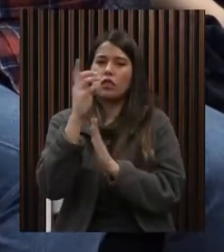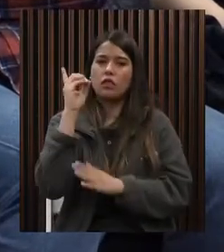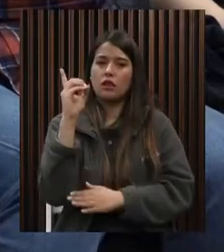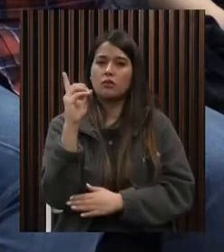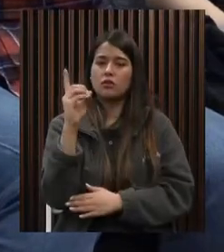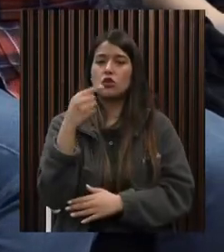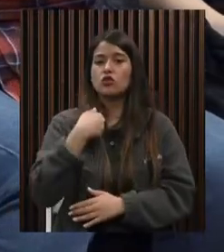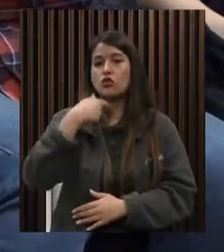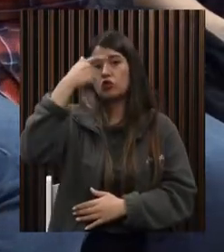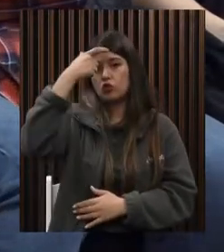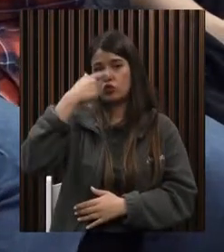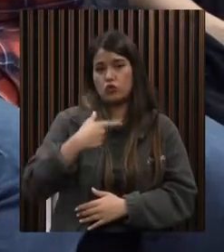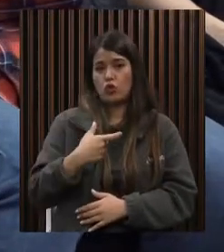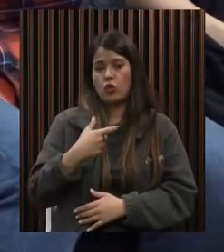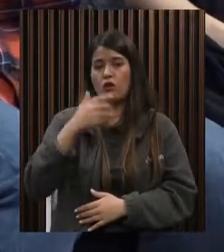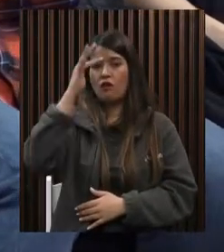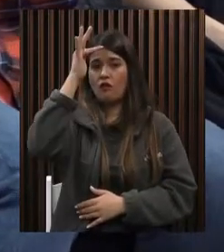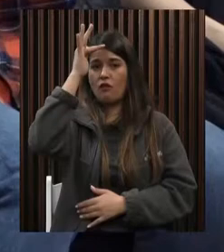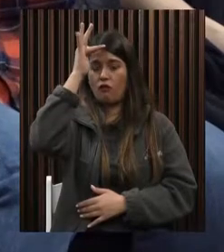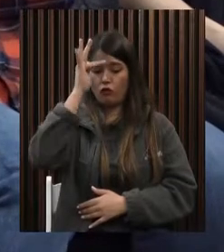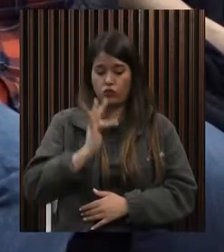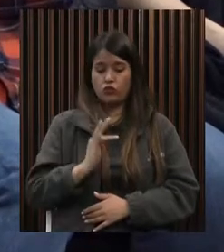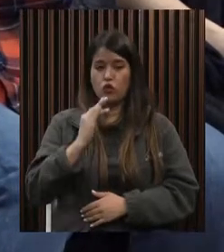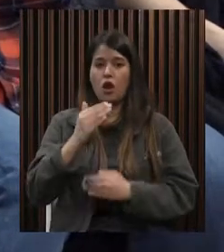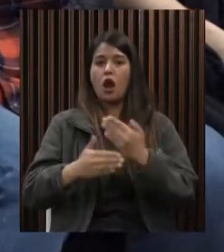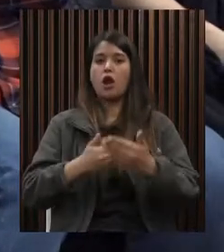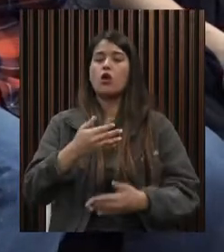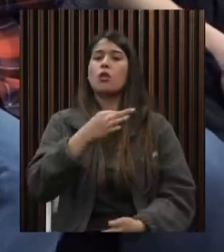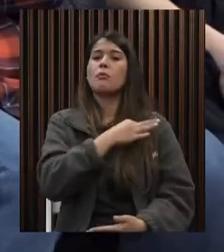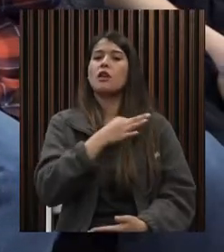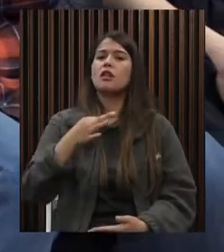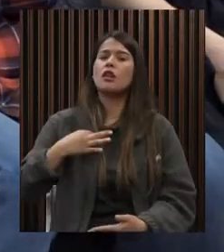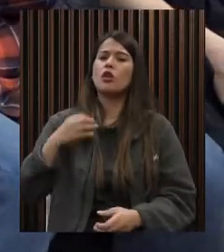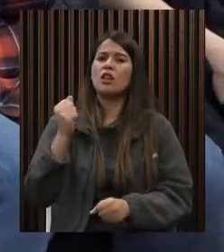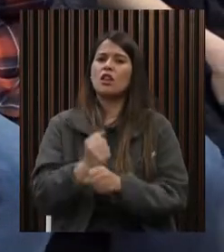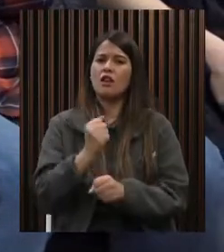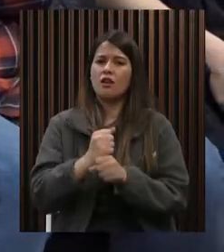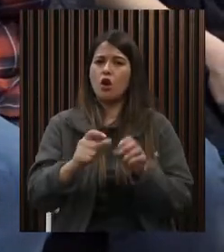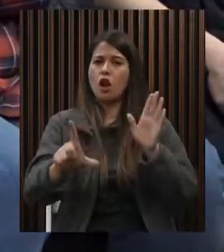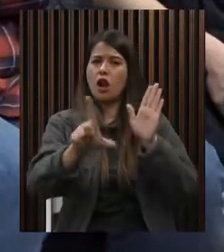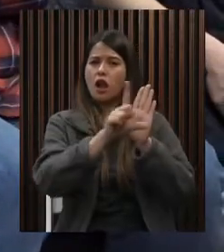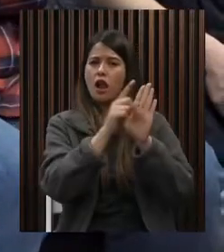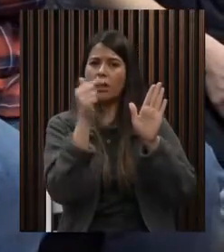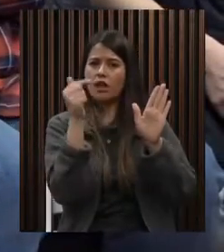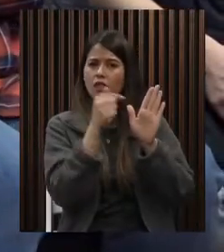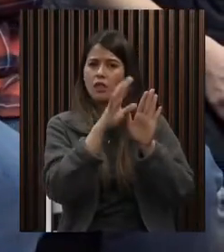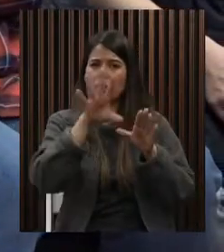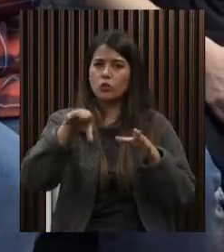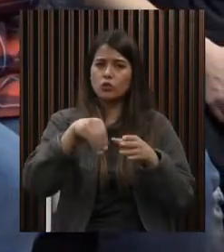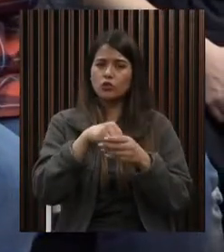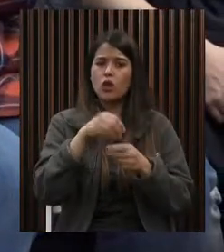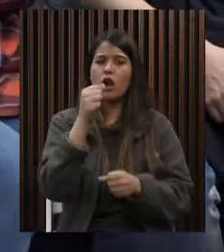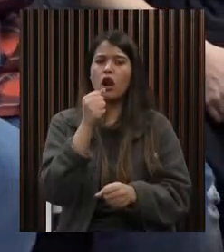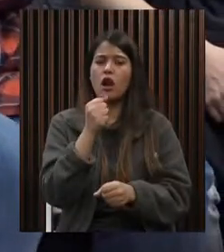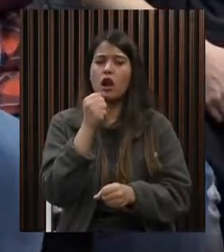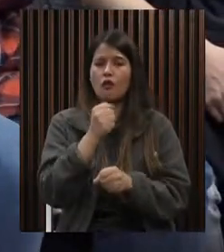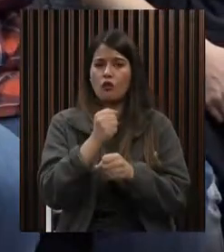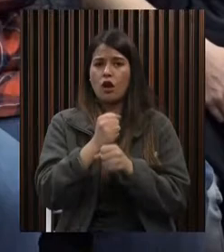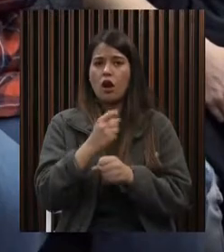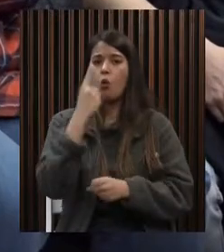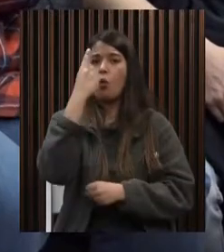Yo soy funcionario del Ministerio del Trabajo y la ley de inclusión laboral aquí en Chile ya en vigencia un